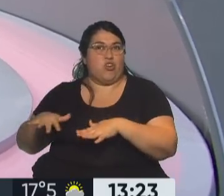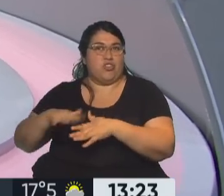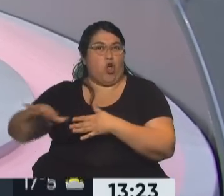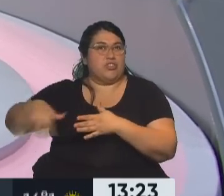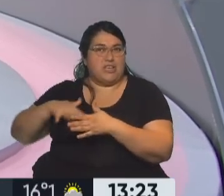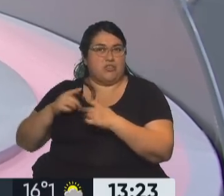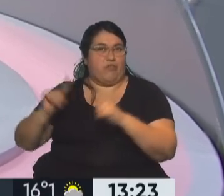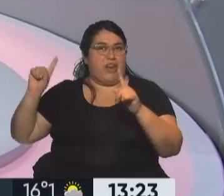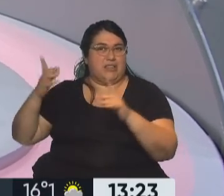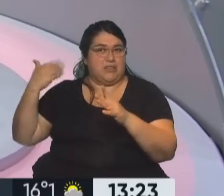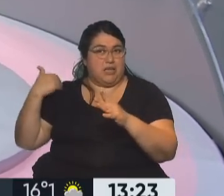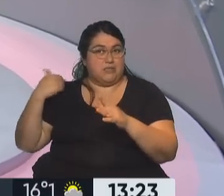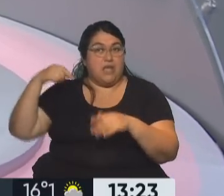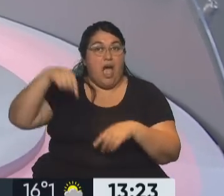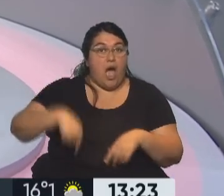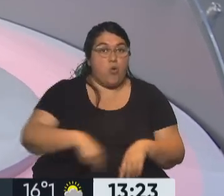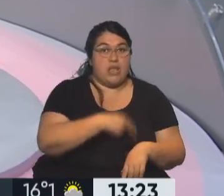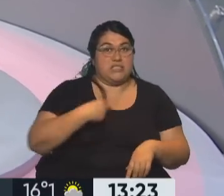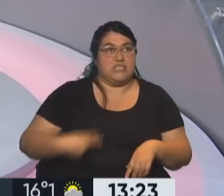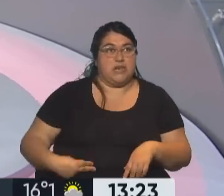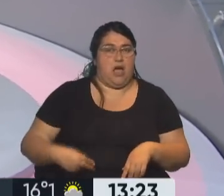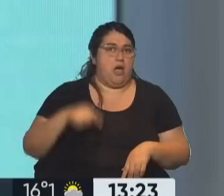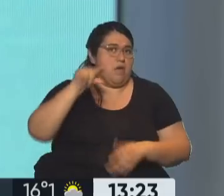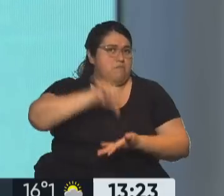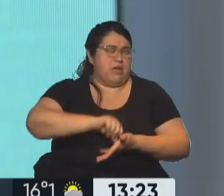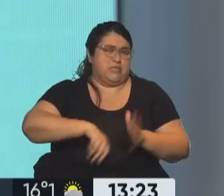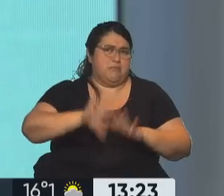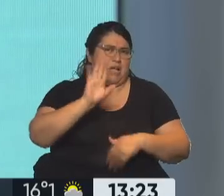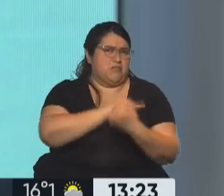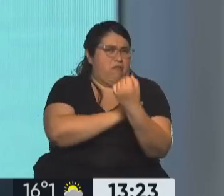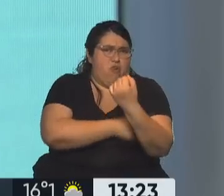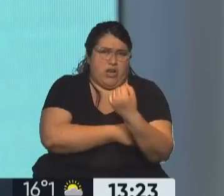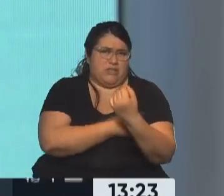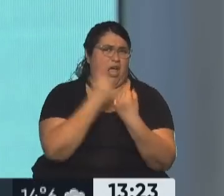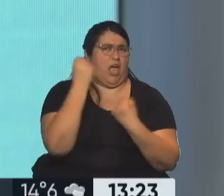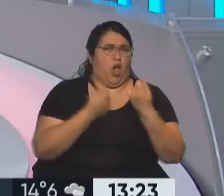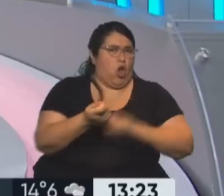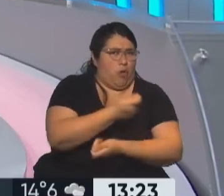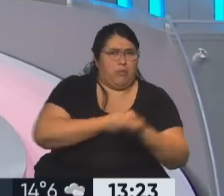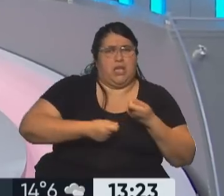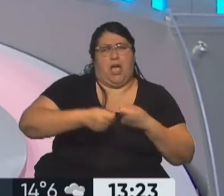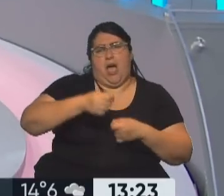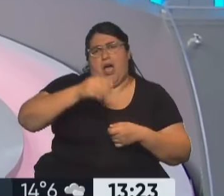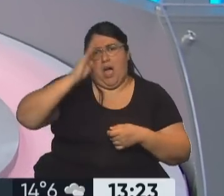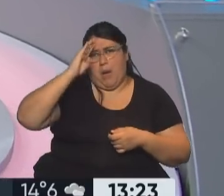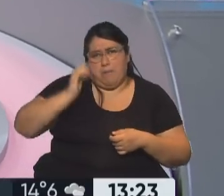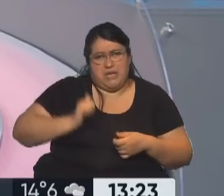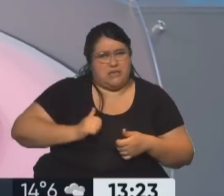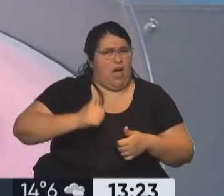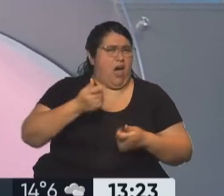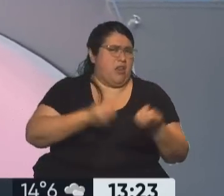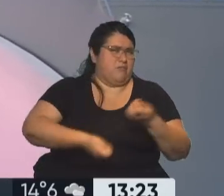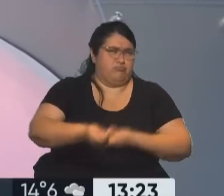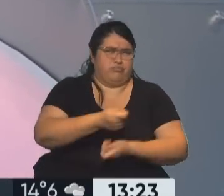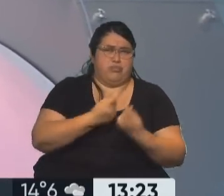todo China se transformó en una superpotencia en términos económicos, militares y en capacidad de influencia mucho más importante